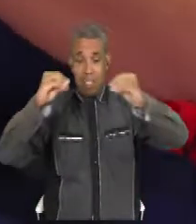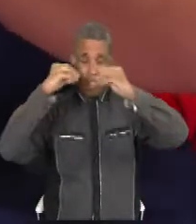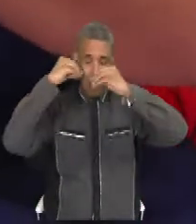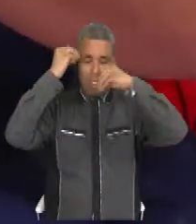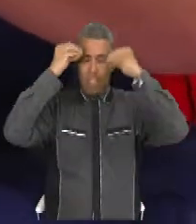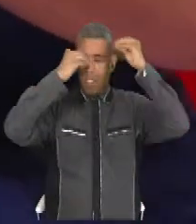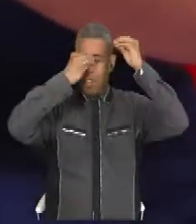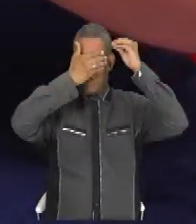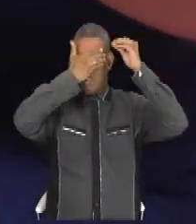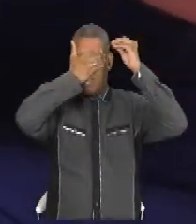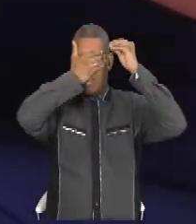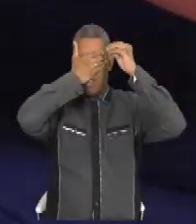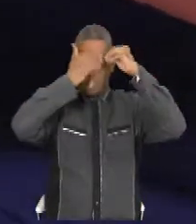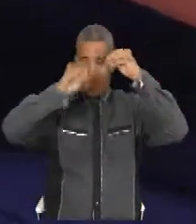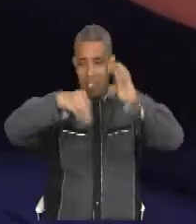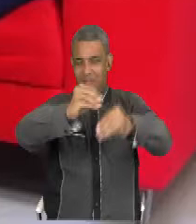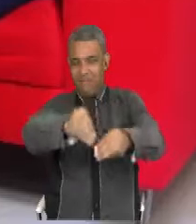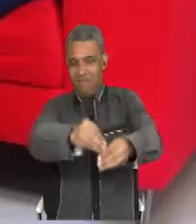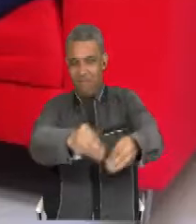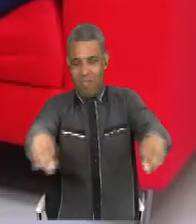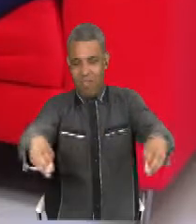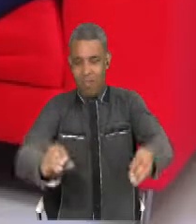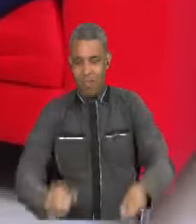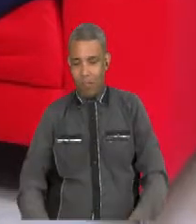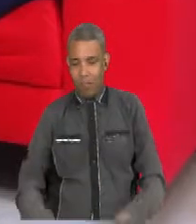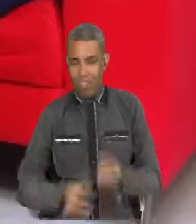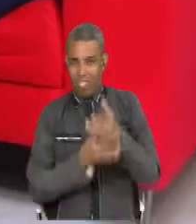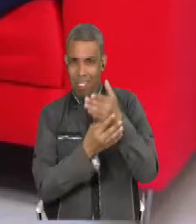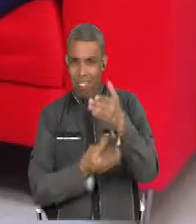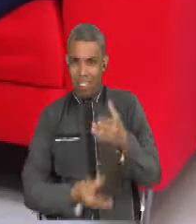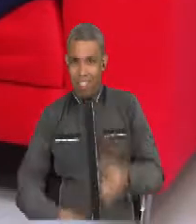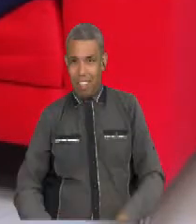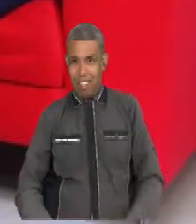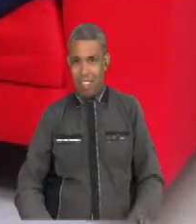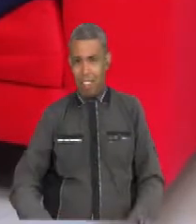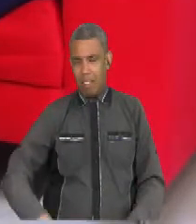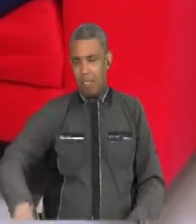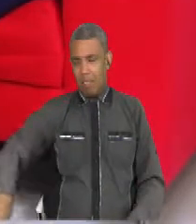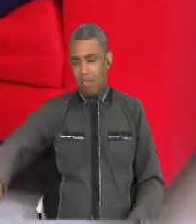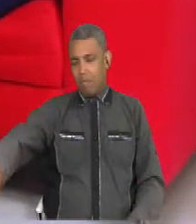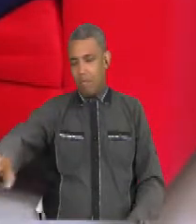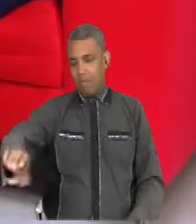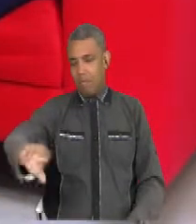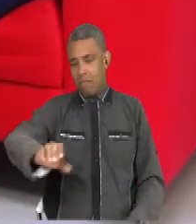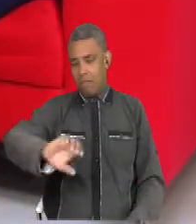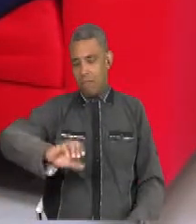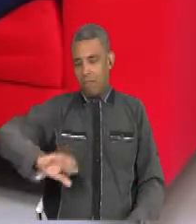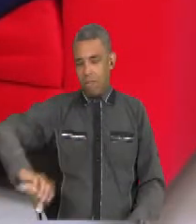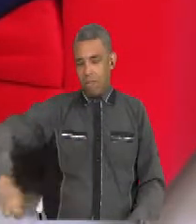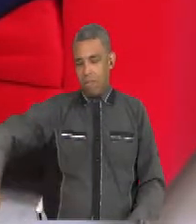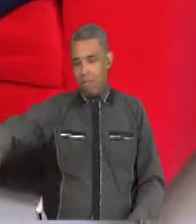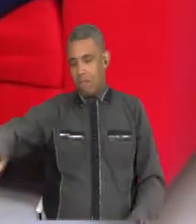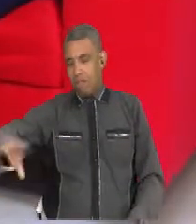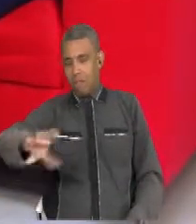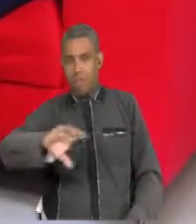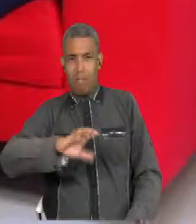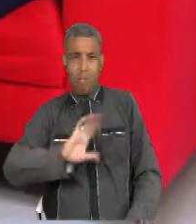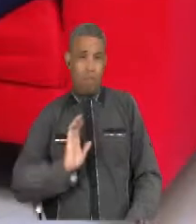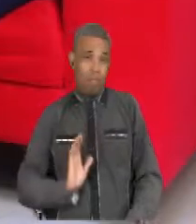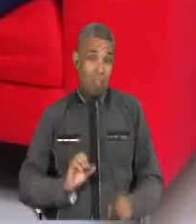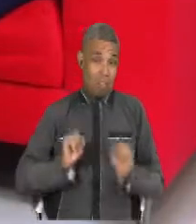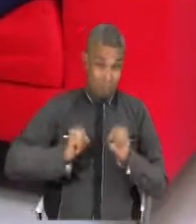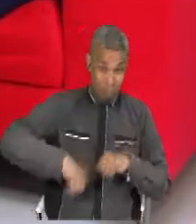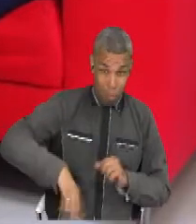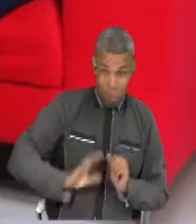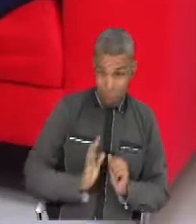que tenga en la casa, aplicarle un aceitico ahí donde ya sabemos y hacerle un buen sexo oral, que la persona, hombre o mujer, bueno,